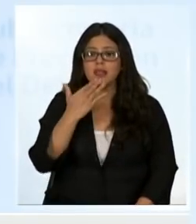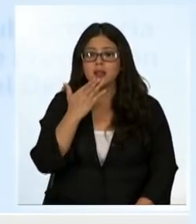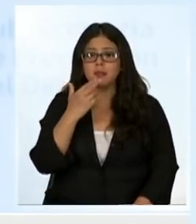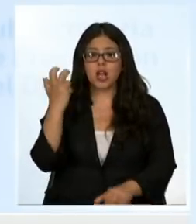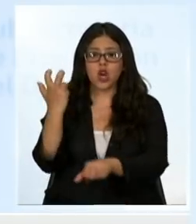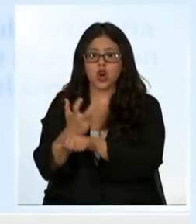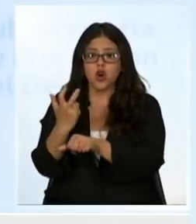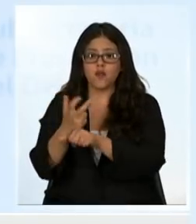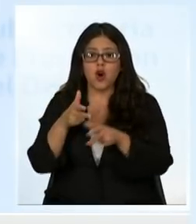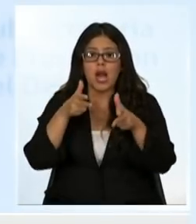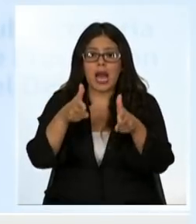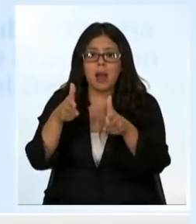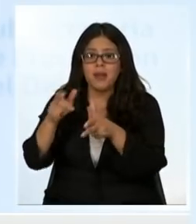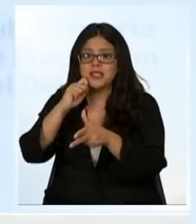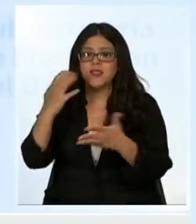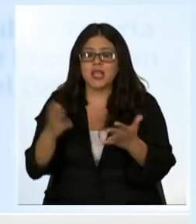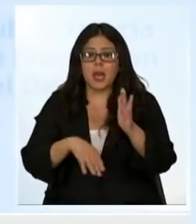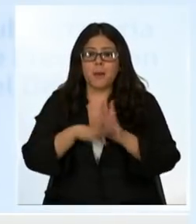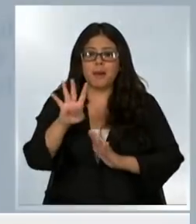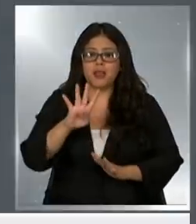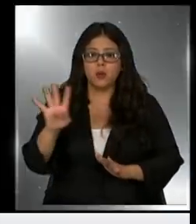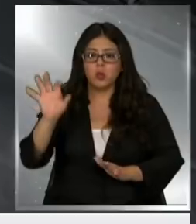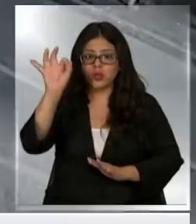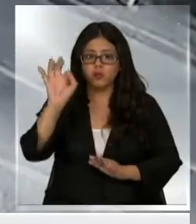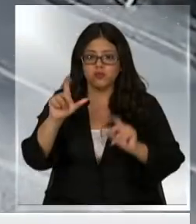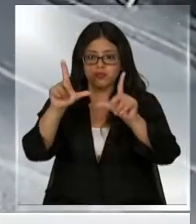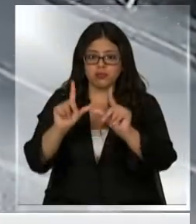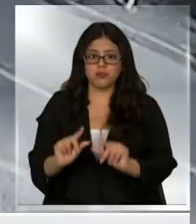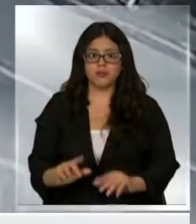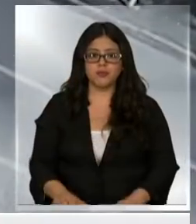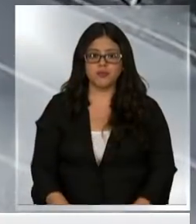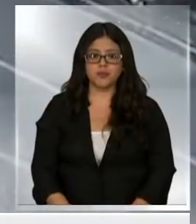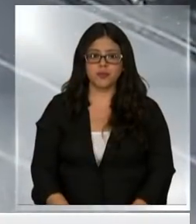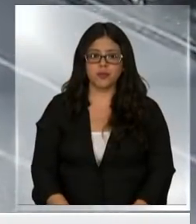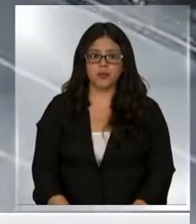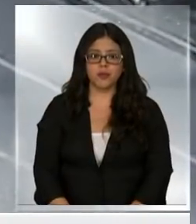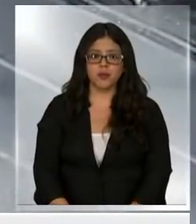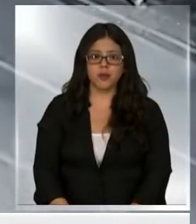con intimidación, que ha disminuido más de un 44%.